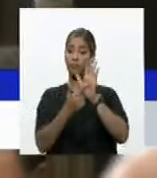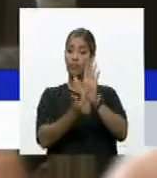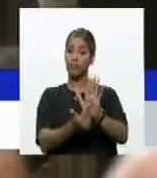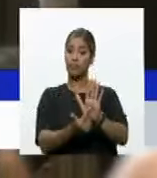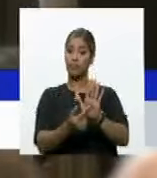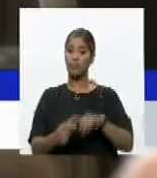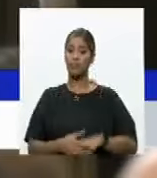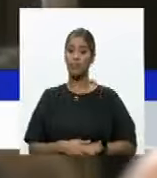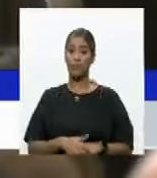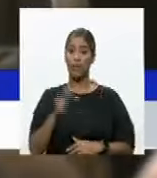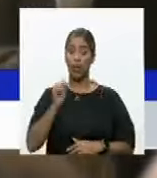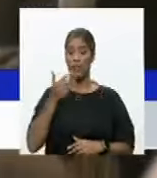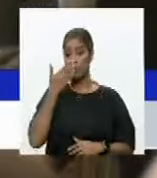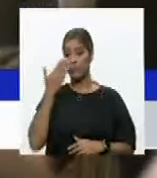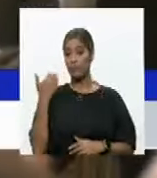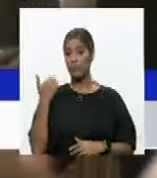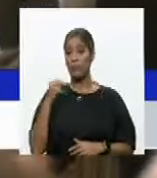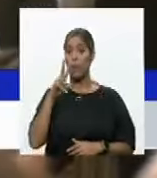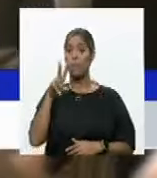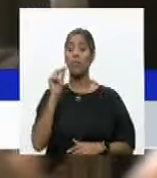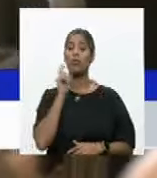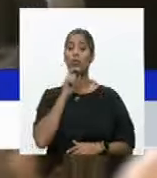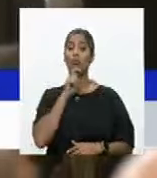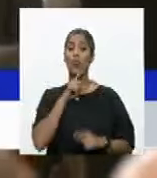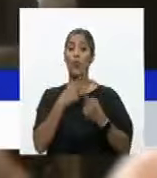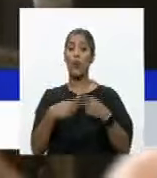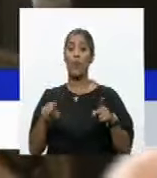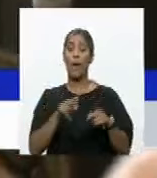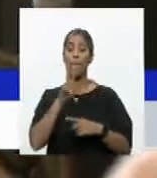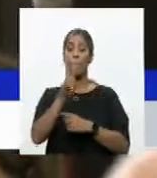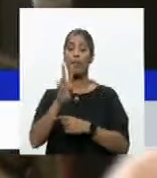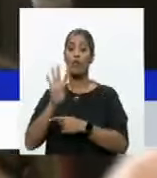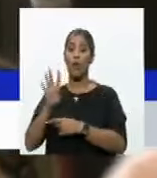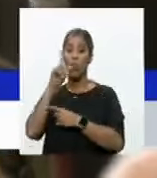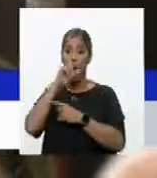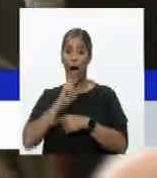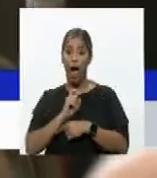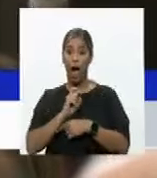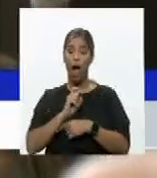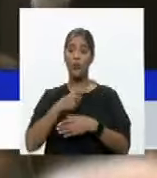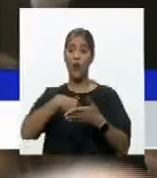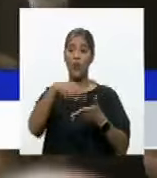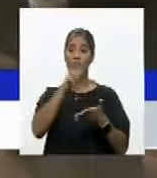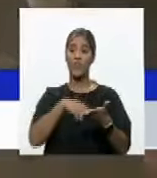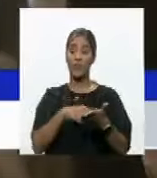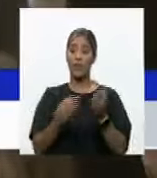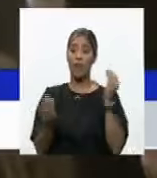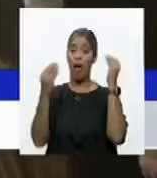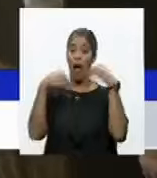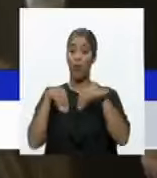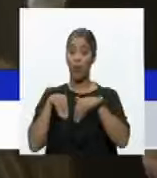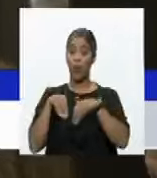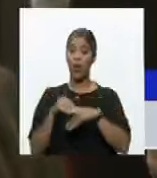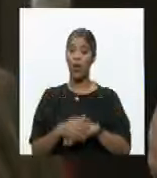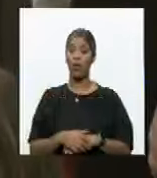que este pasado 20 de octubre se cumplió 24 años de la firma del convenio